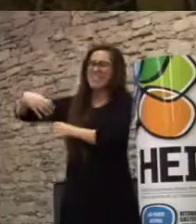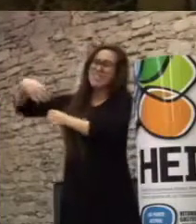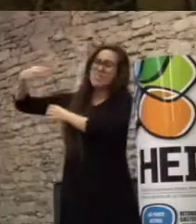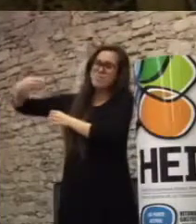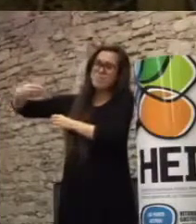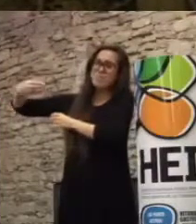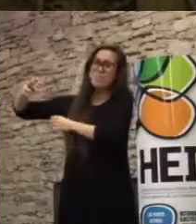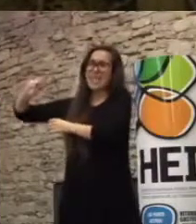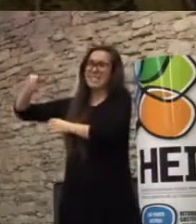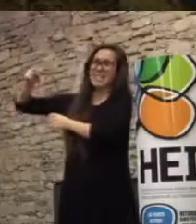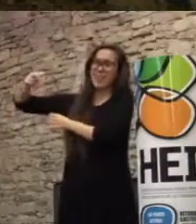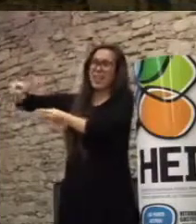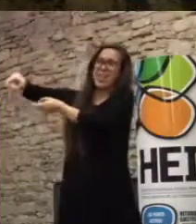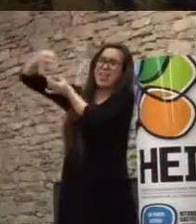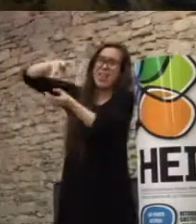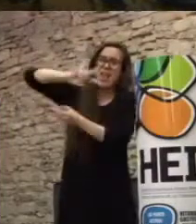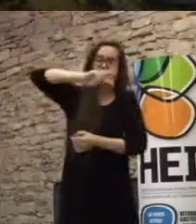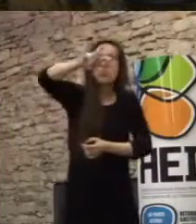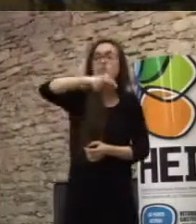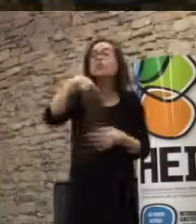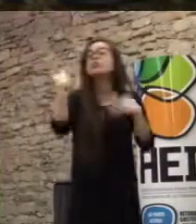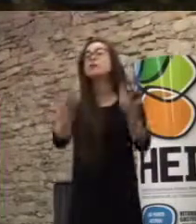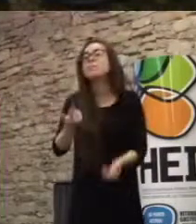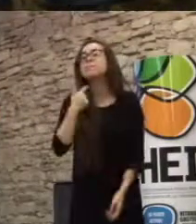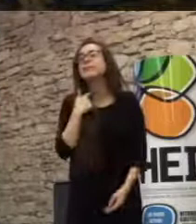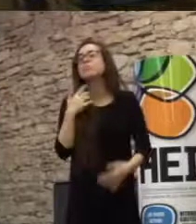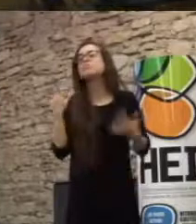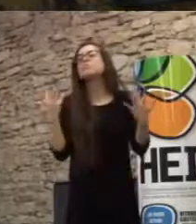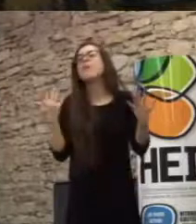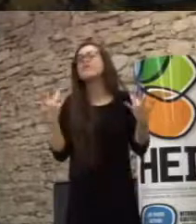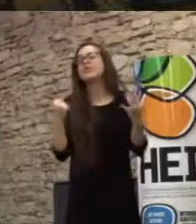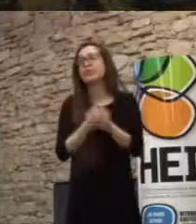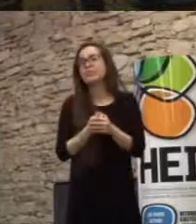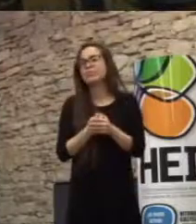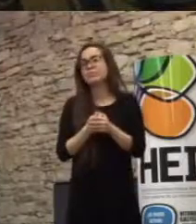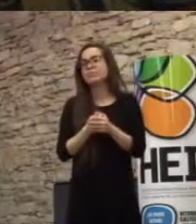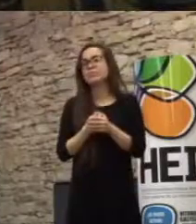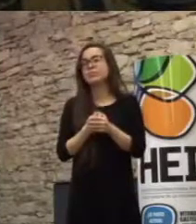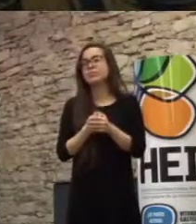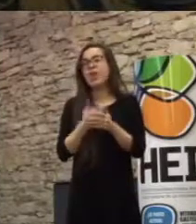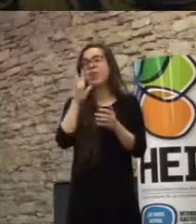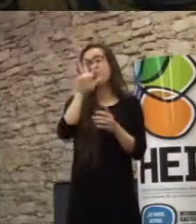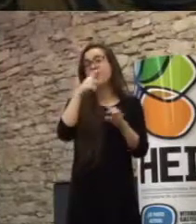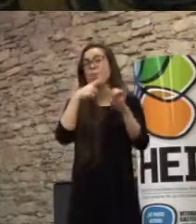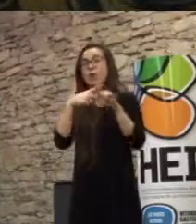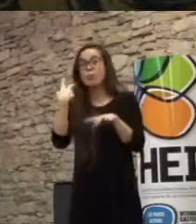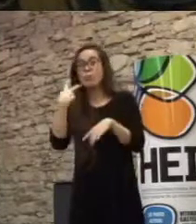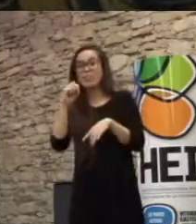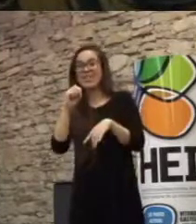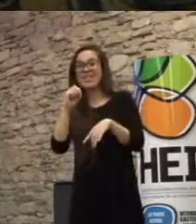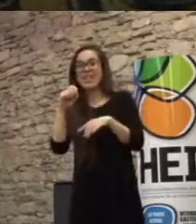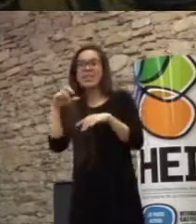cuánto perdemos por cinco niveles que hemos bajado por 25 por 20 100 o menos